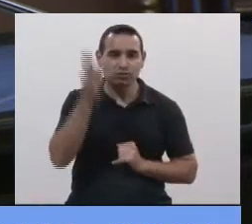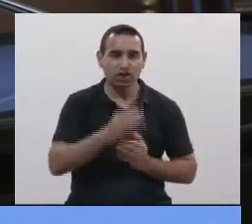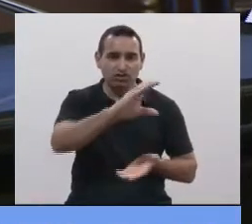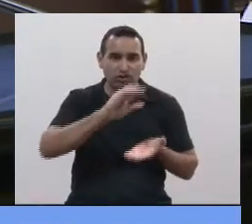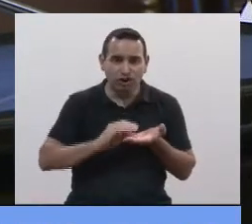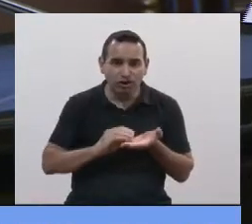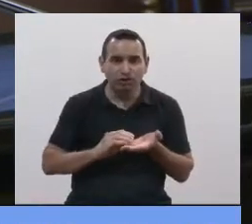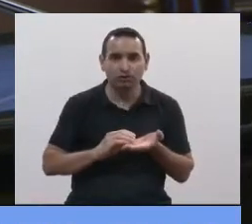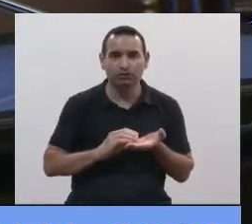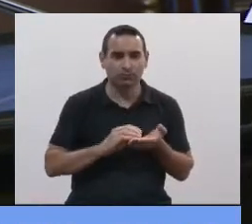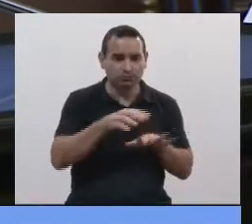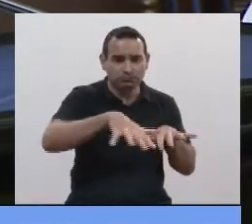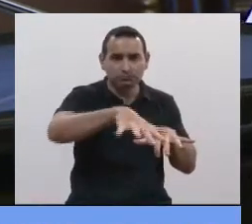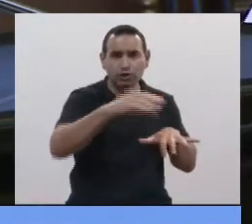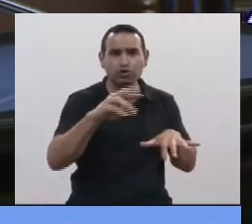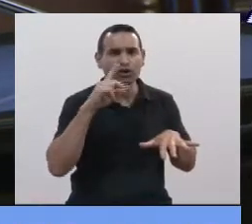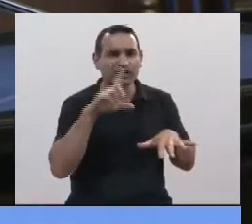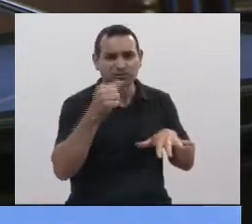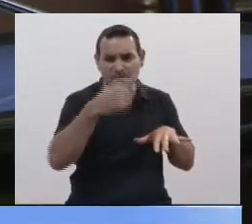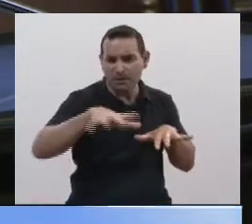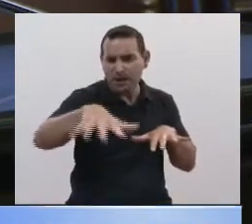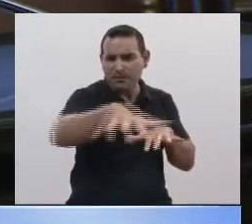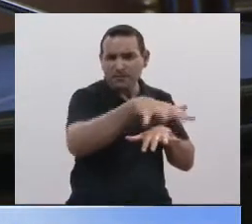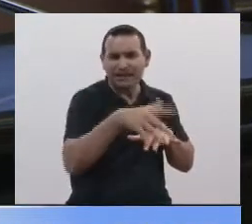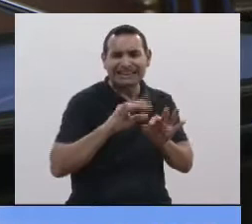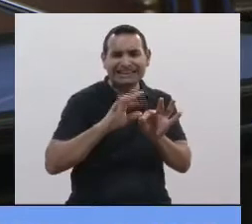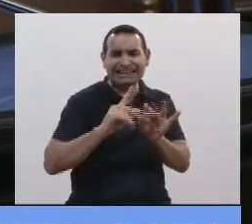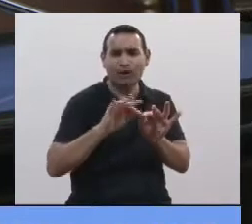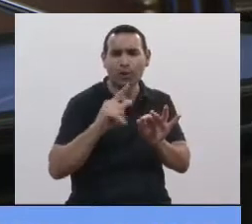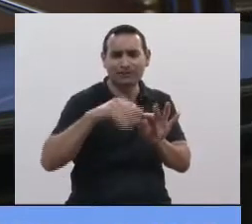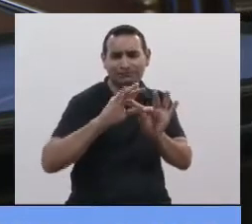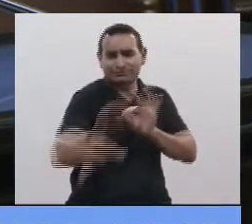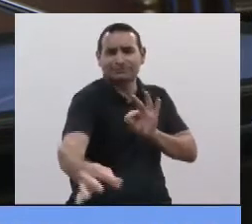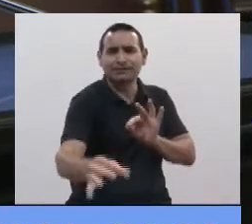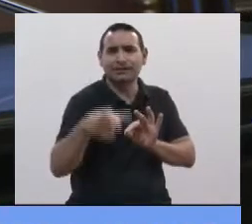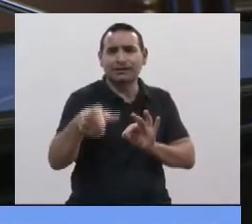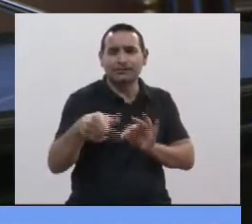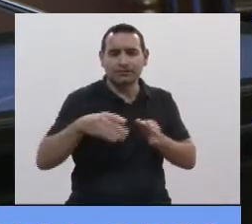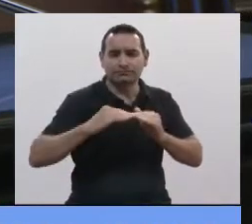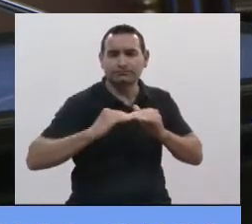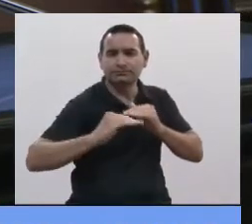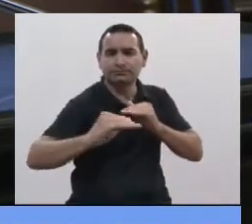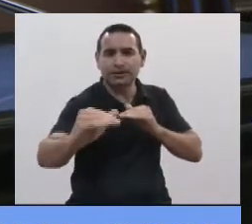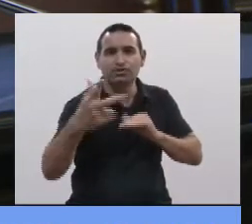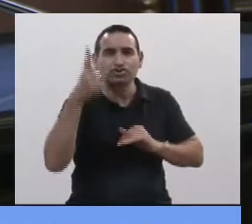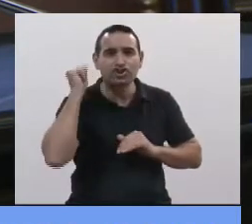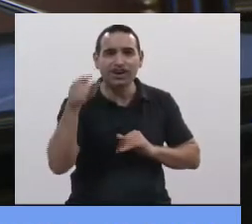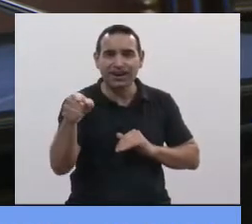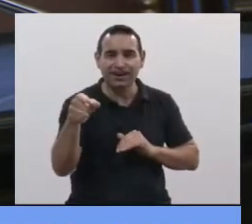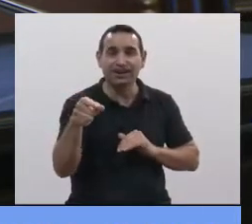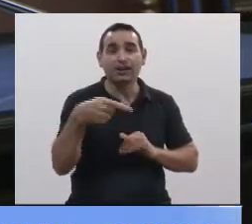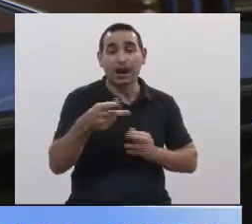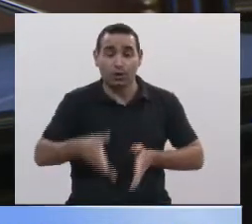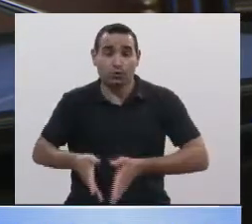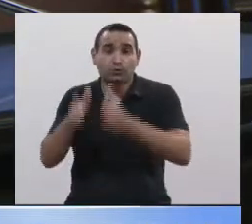La Poma a Chorrillo, Chorrillo Campo Amarillo. Son los pocos kilómetros que faltan para unir con pavimento Salta con Chile. La